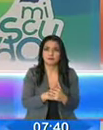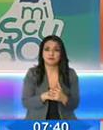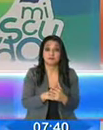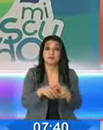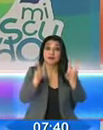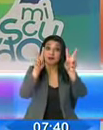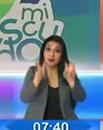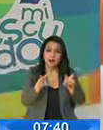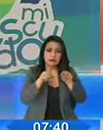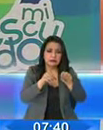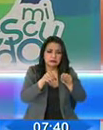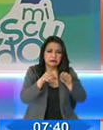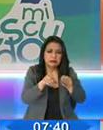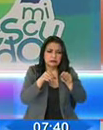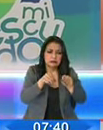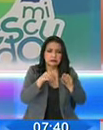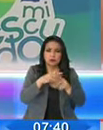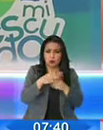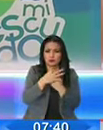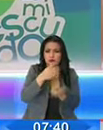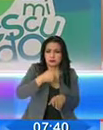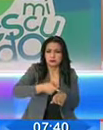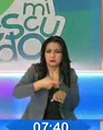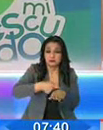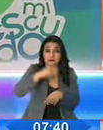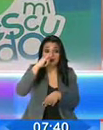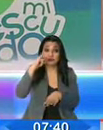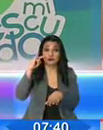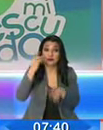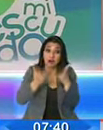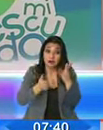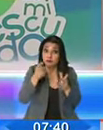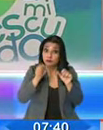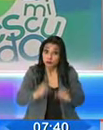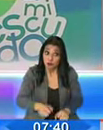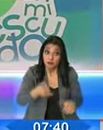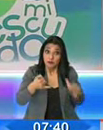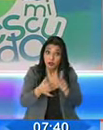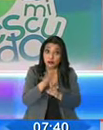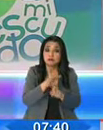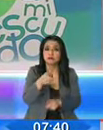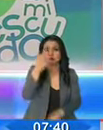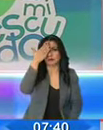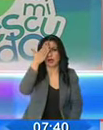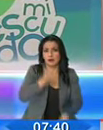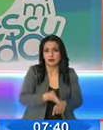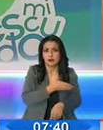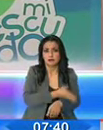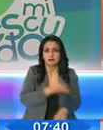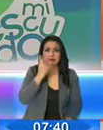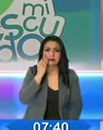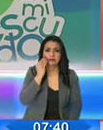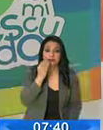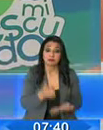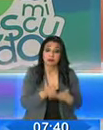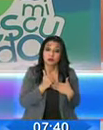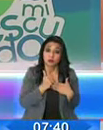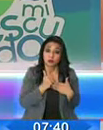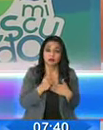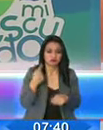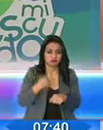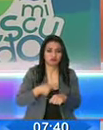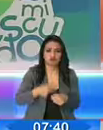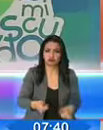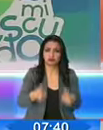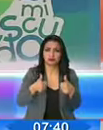situaciones específicas en donde los niños pueden ser vulnerados, ellos van a saber qué hacer. Y eso les da herramientas concretas